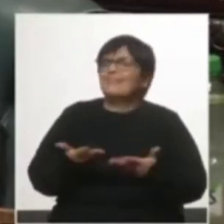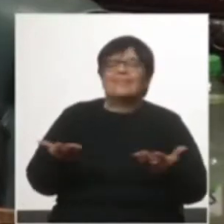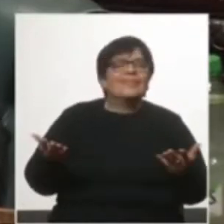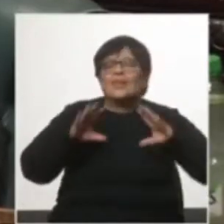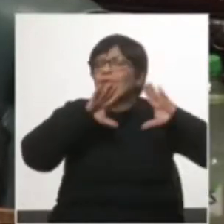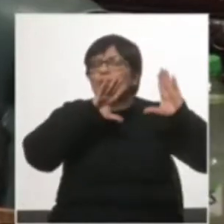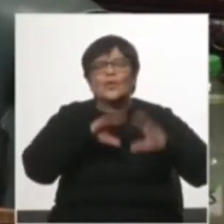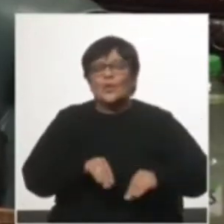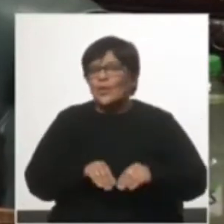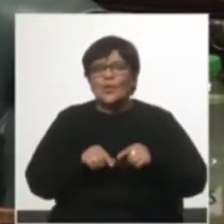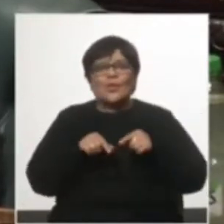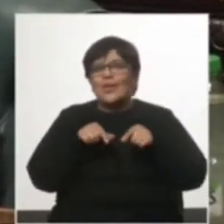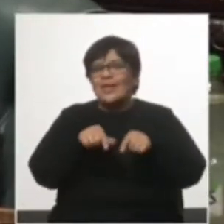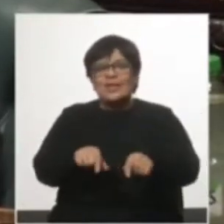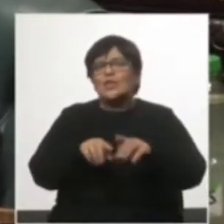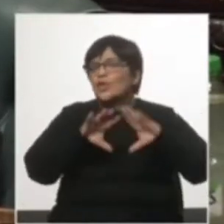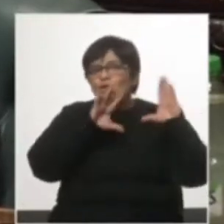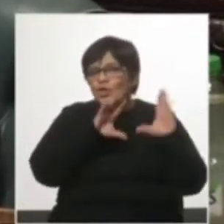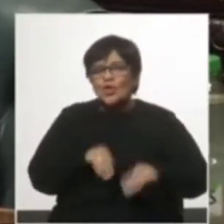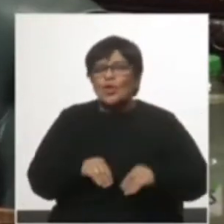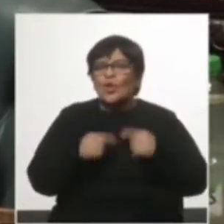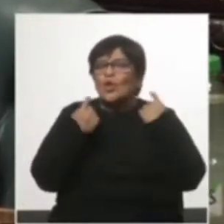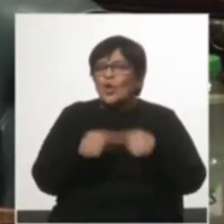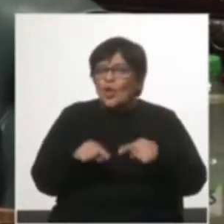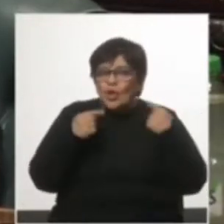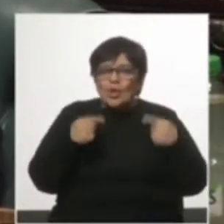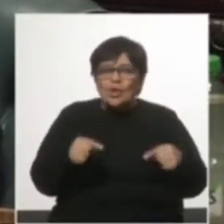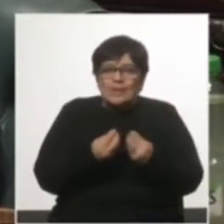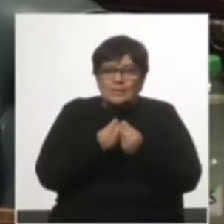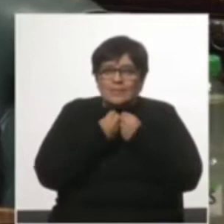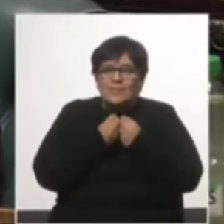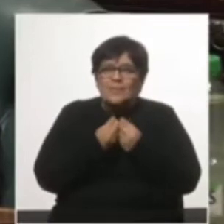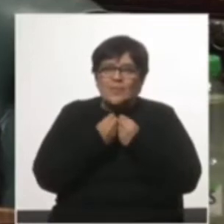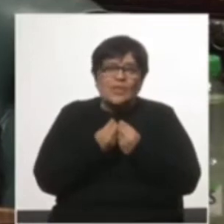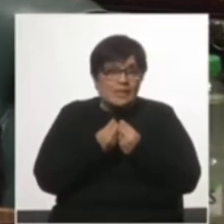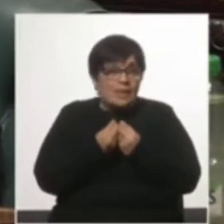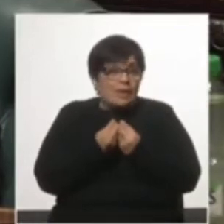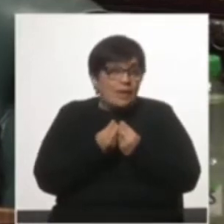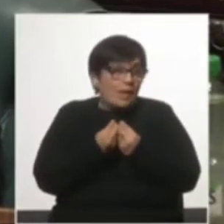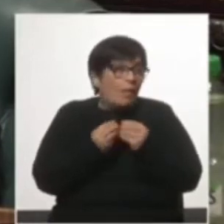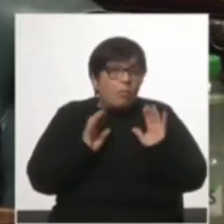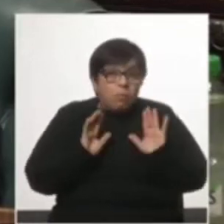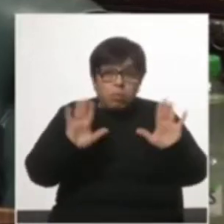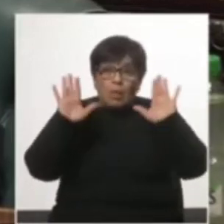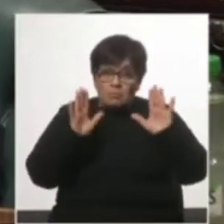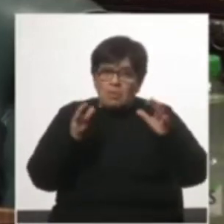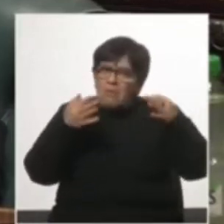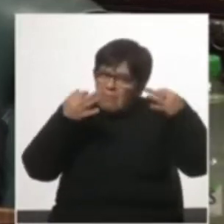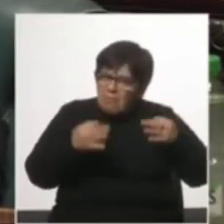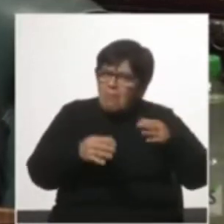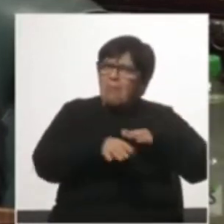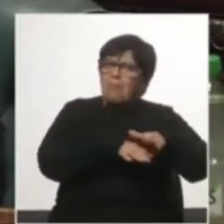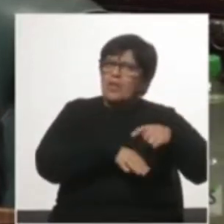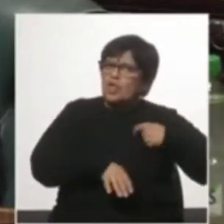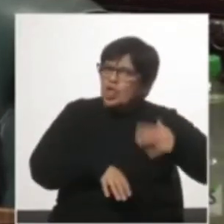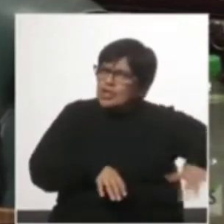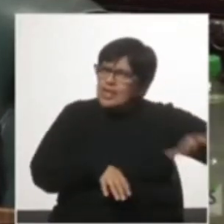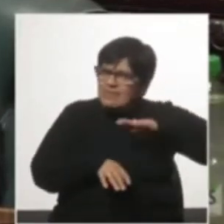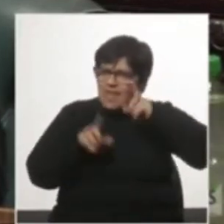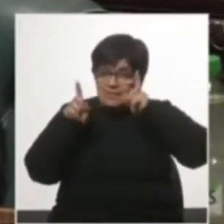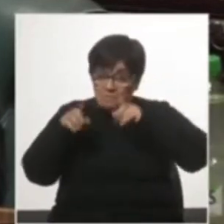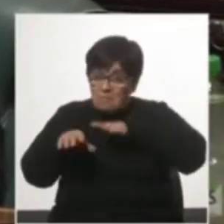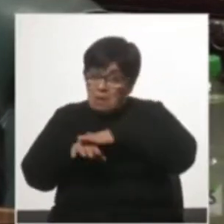eso tuvieron un montón de componentes de méritos de la sociedad, de méritos del gobierno y de méritos del